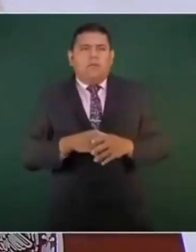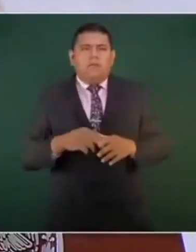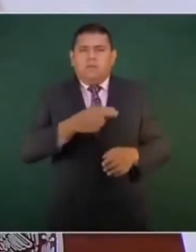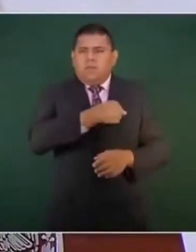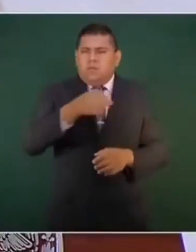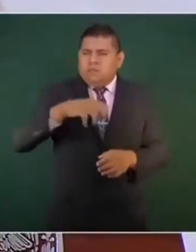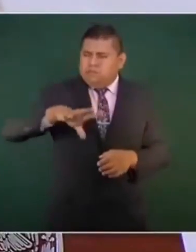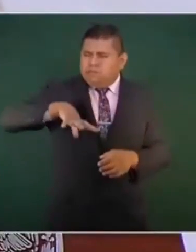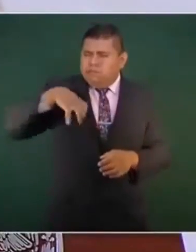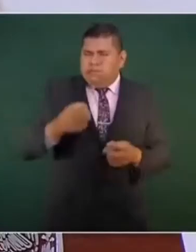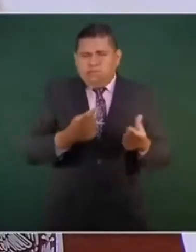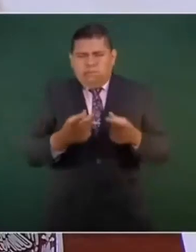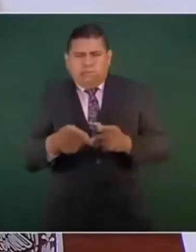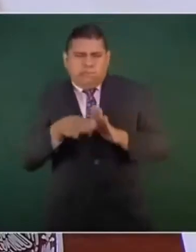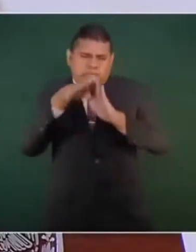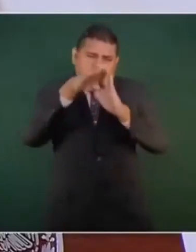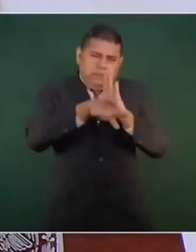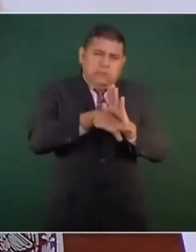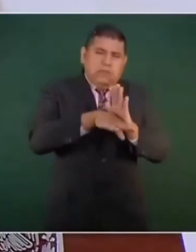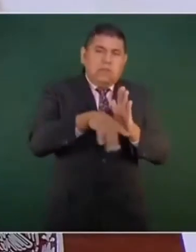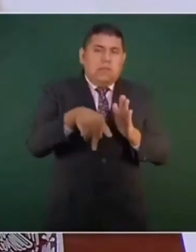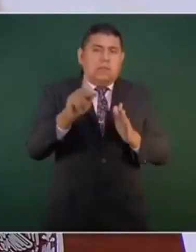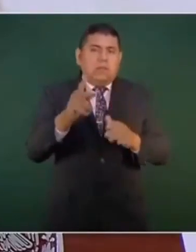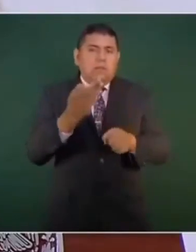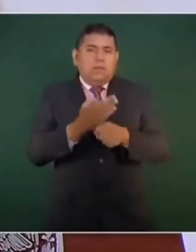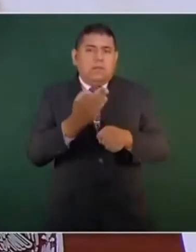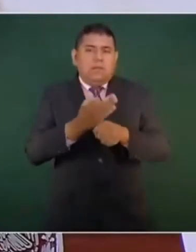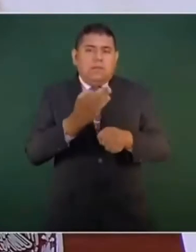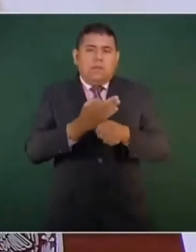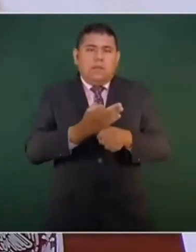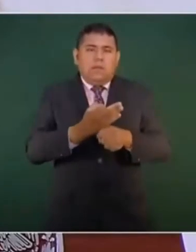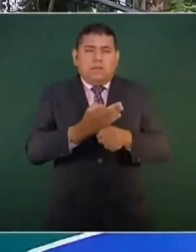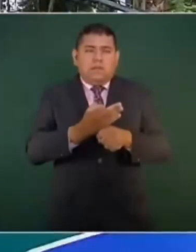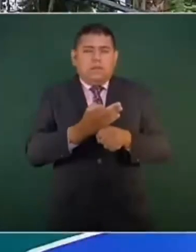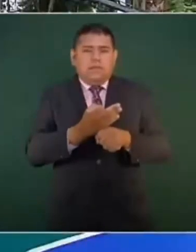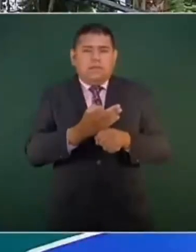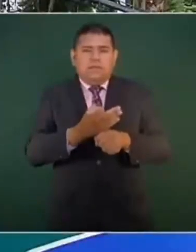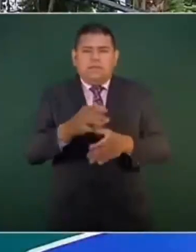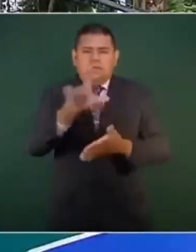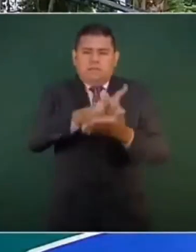es el delito que